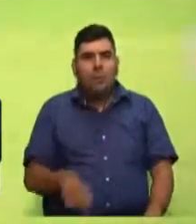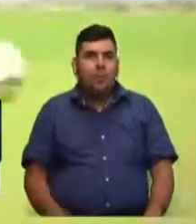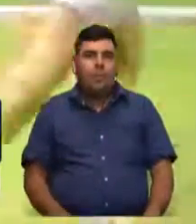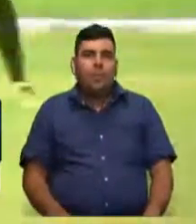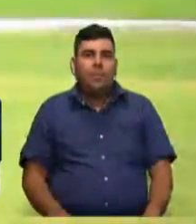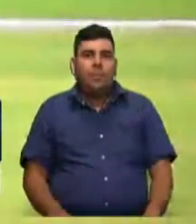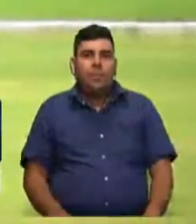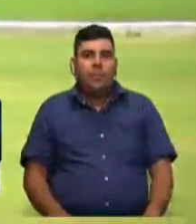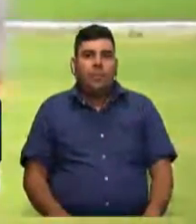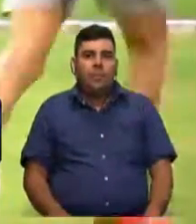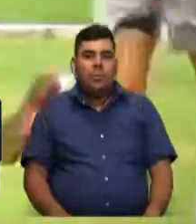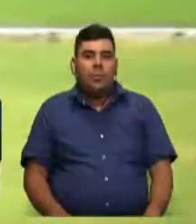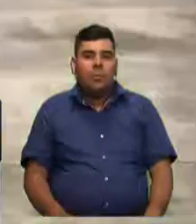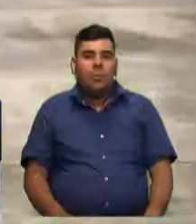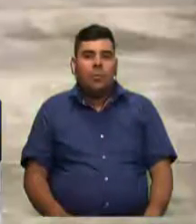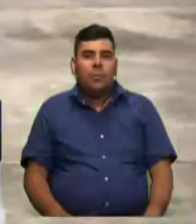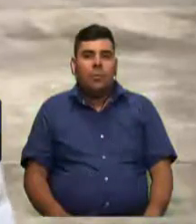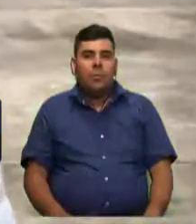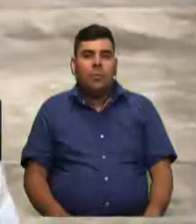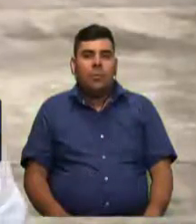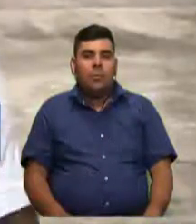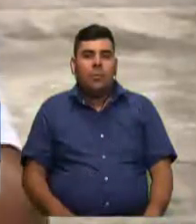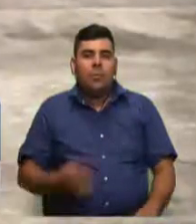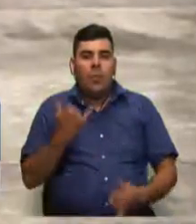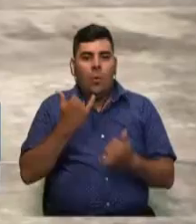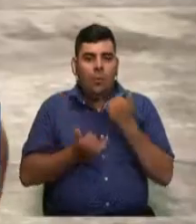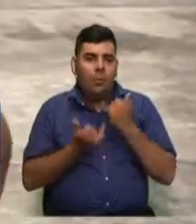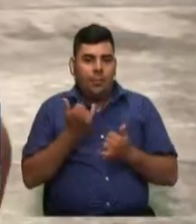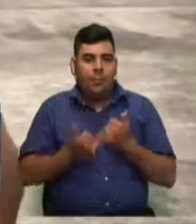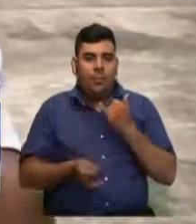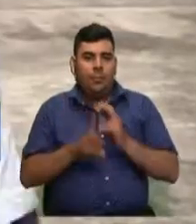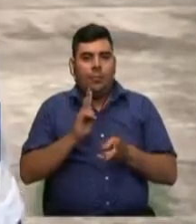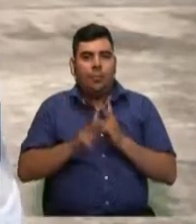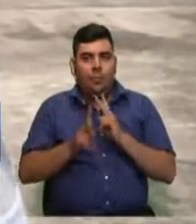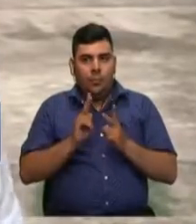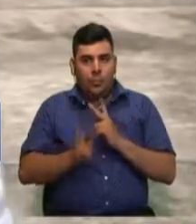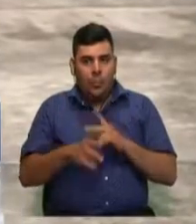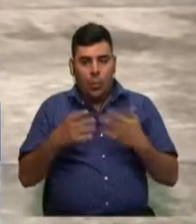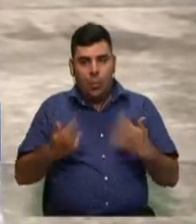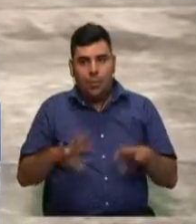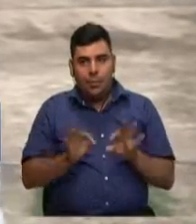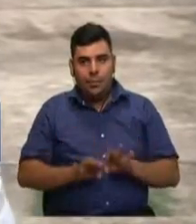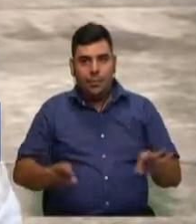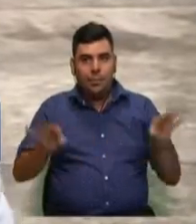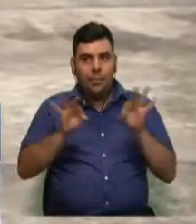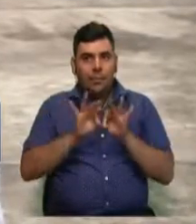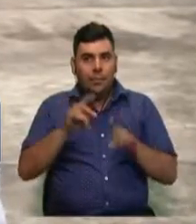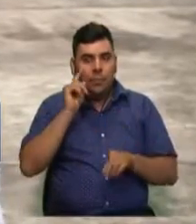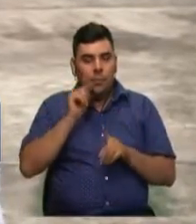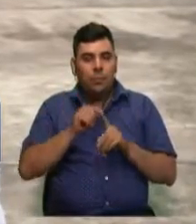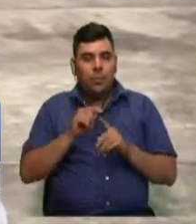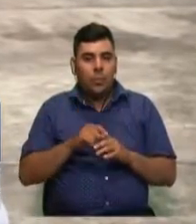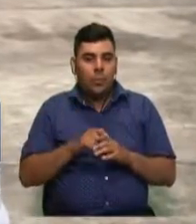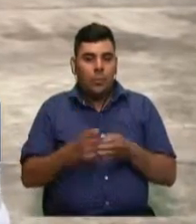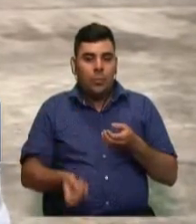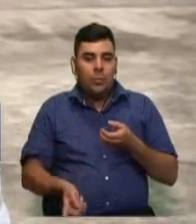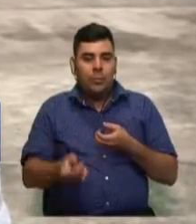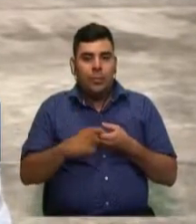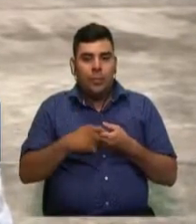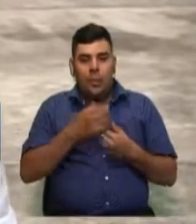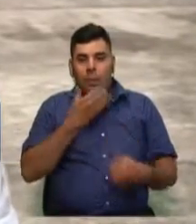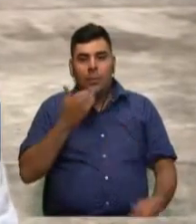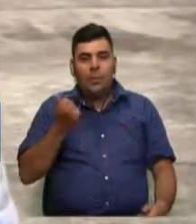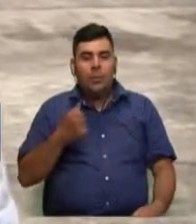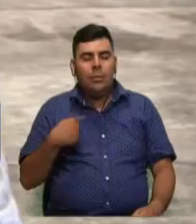con 49 goles las última fecha del torneo donde yo creo que va a ser decisivo en el tema de la reclasificación queremos seguir manteniendo